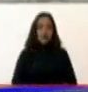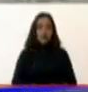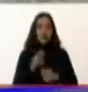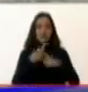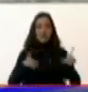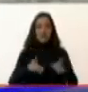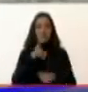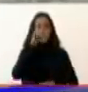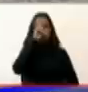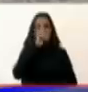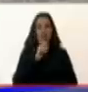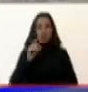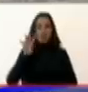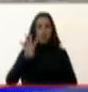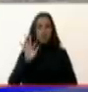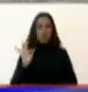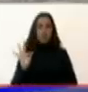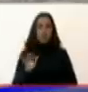cumpleaños 4F.